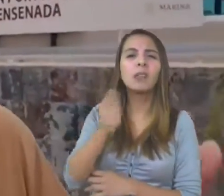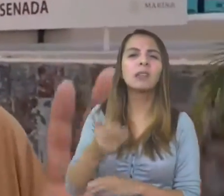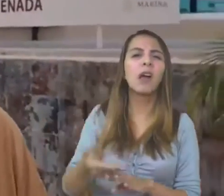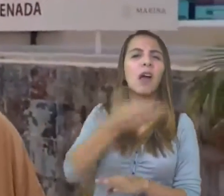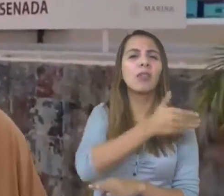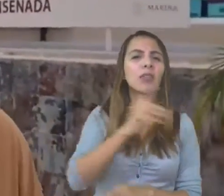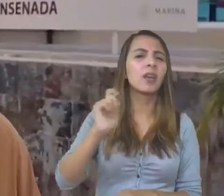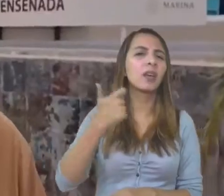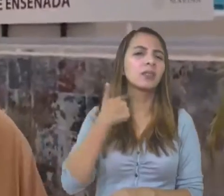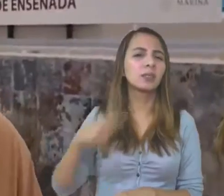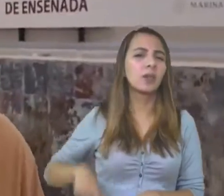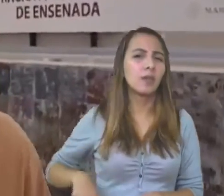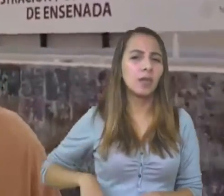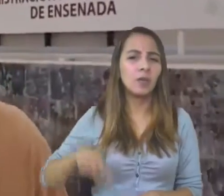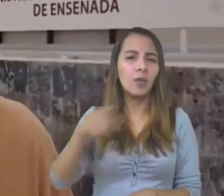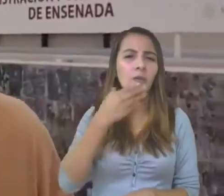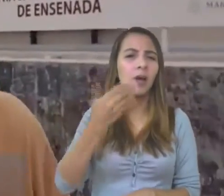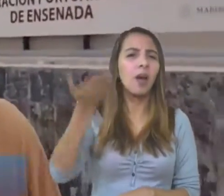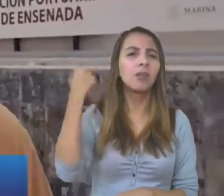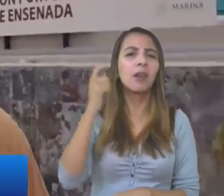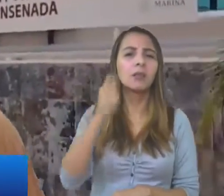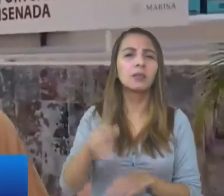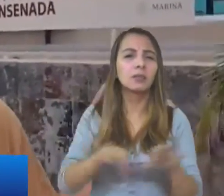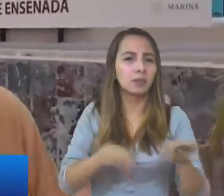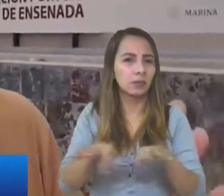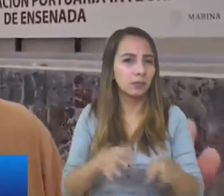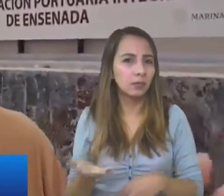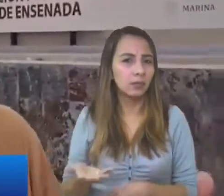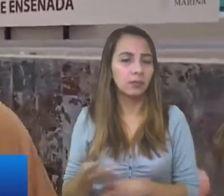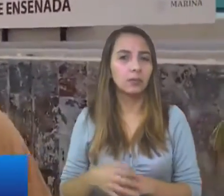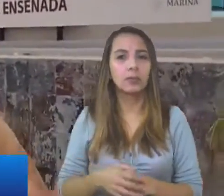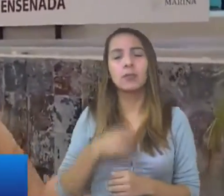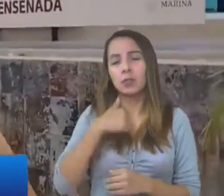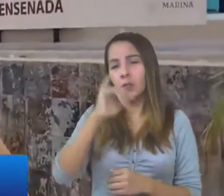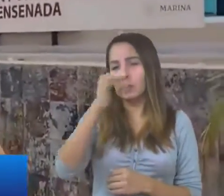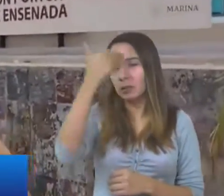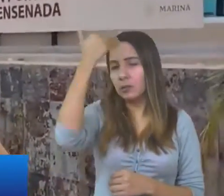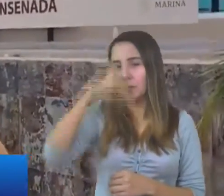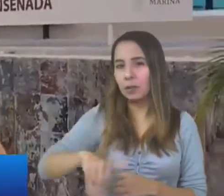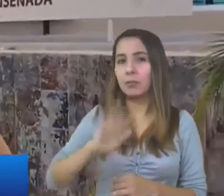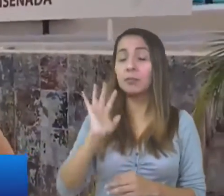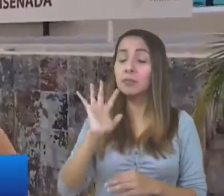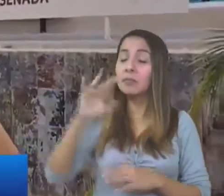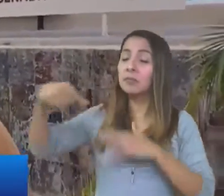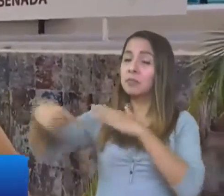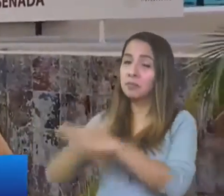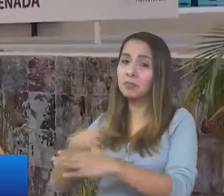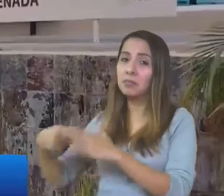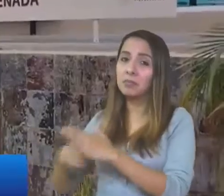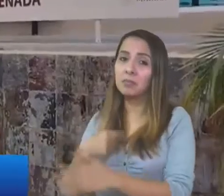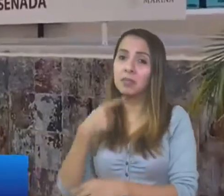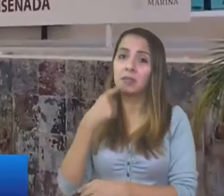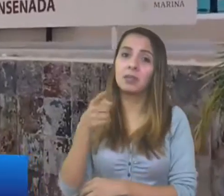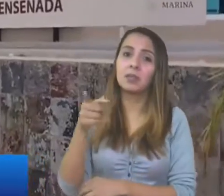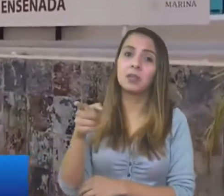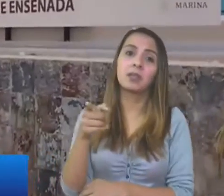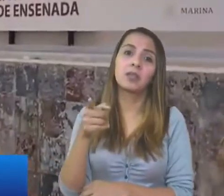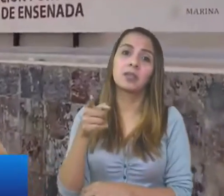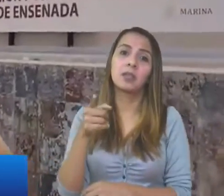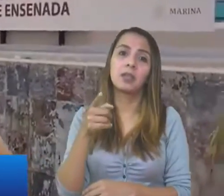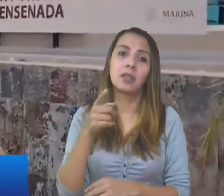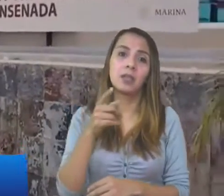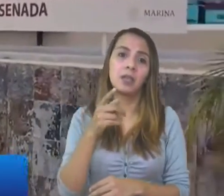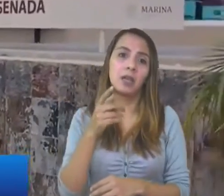Sí sé algo de eso, y mira, digo porque con todo respeto, pero por ahí supe que era el que le cargaba con el maletín